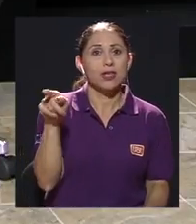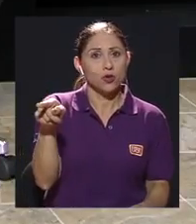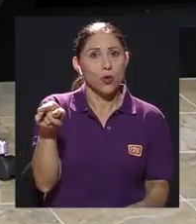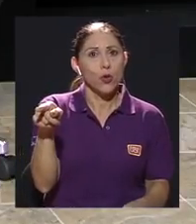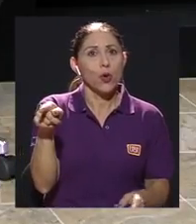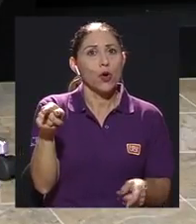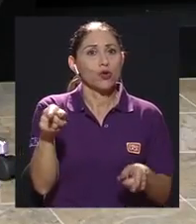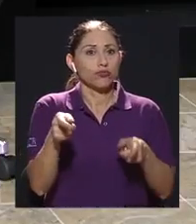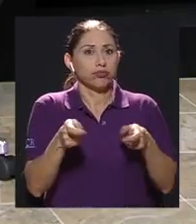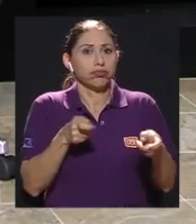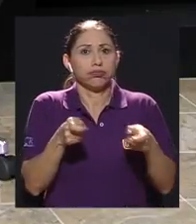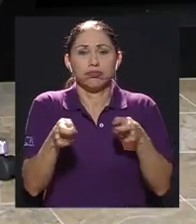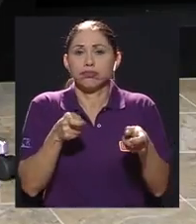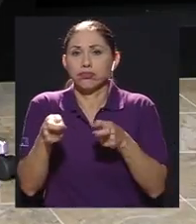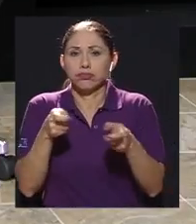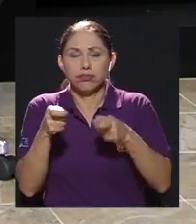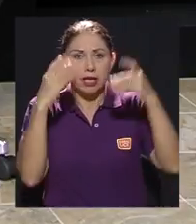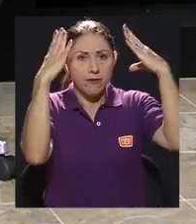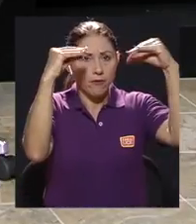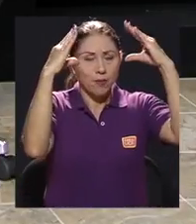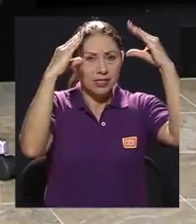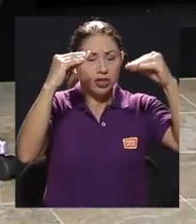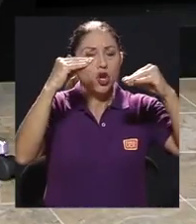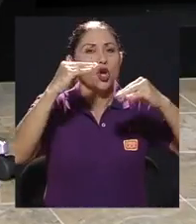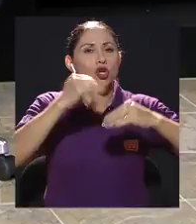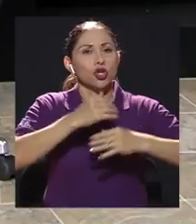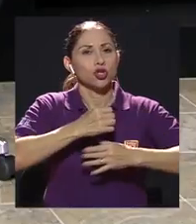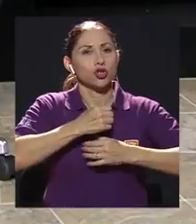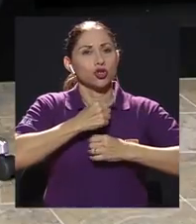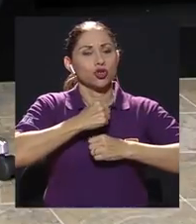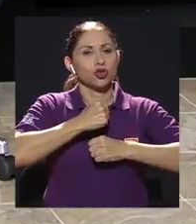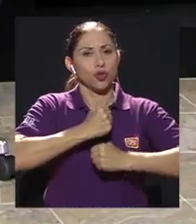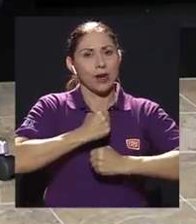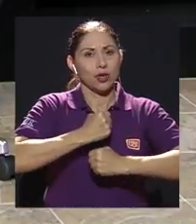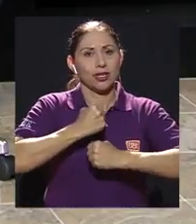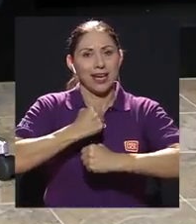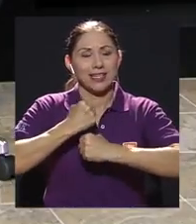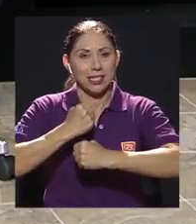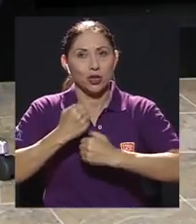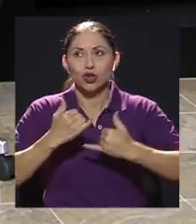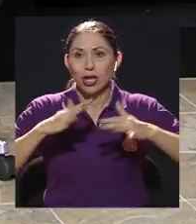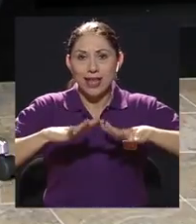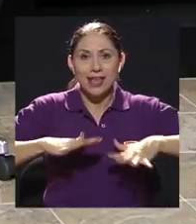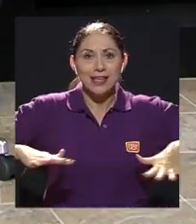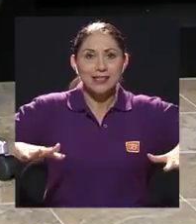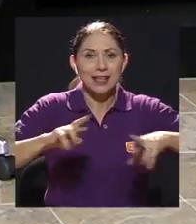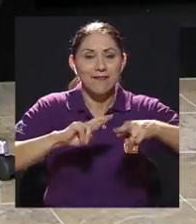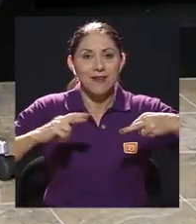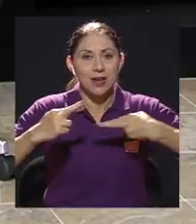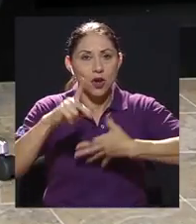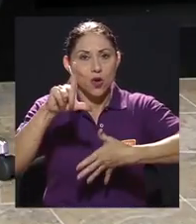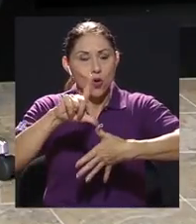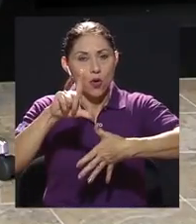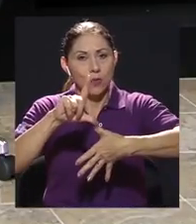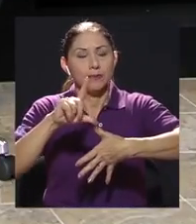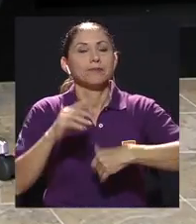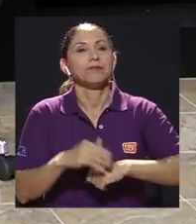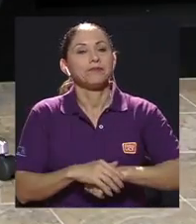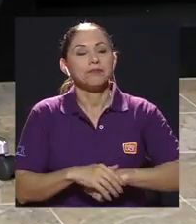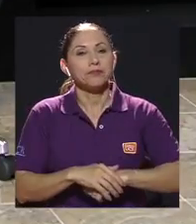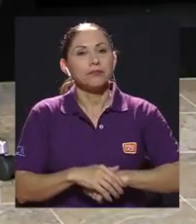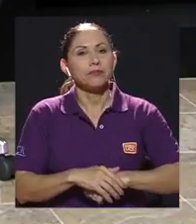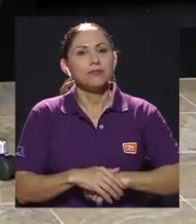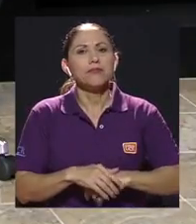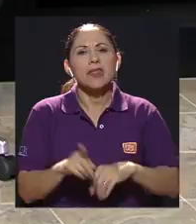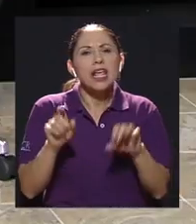sigue dominando toda la información sobre los ejércitos en esta región de América Latina.